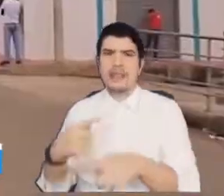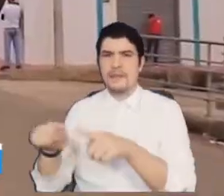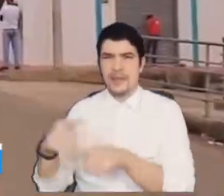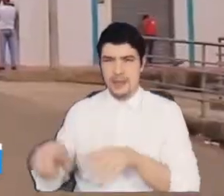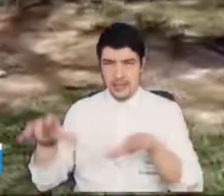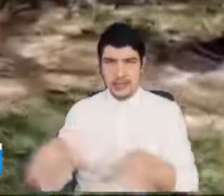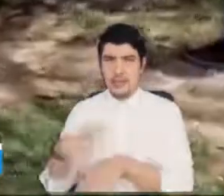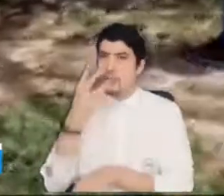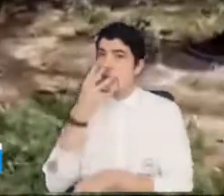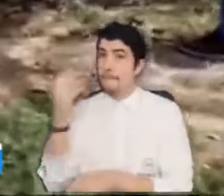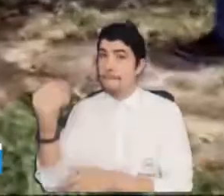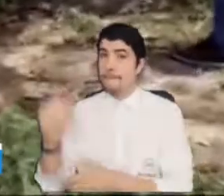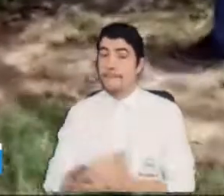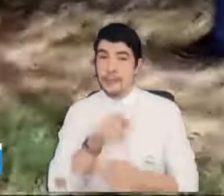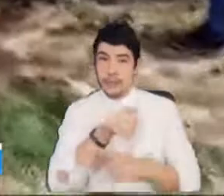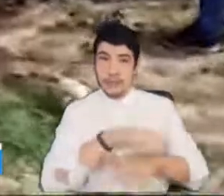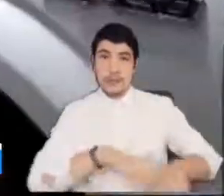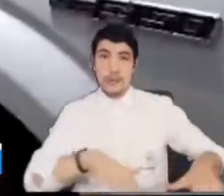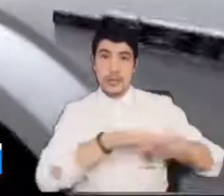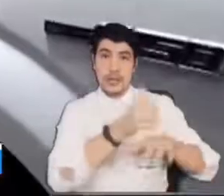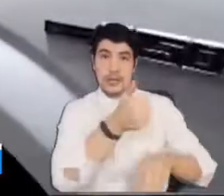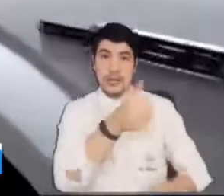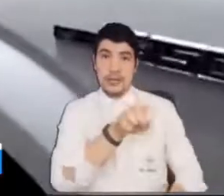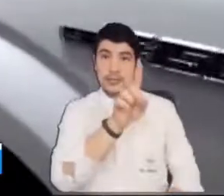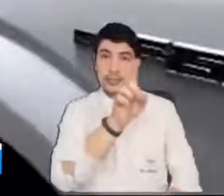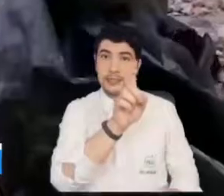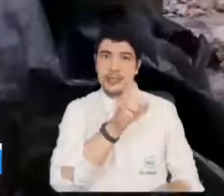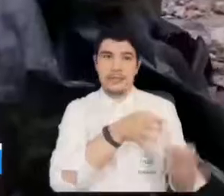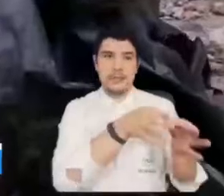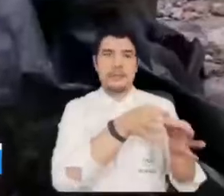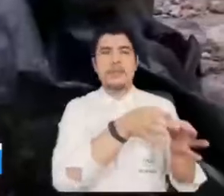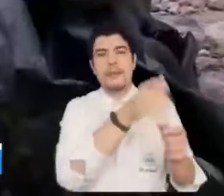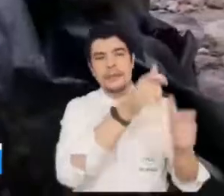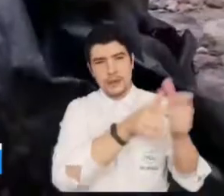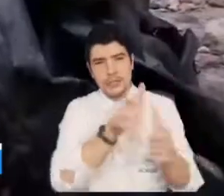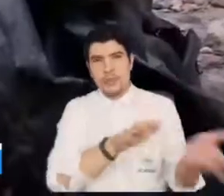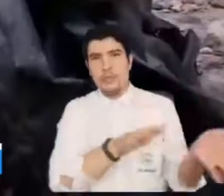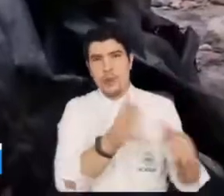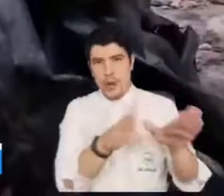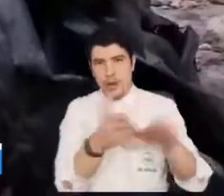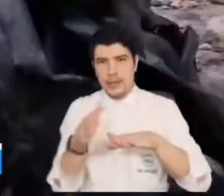registrado 16 homicidios, siendo los municipios pertenecientes a la zona del Catatumbo los de mayor incidencia.